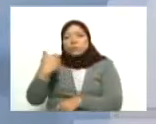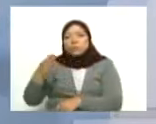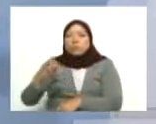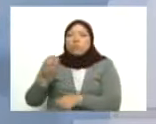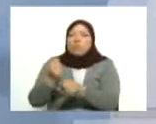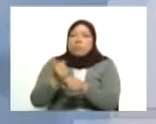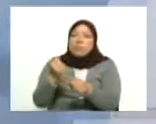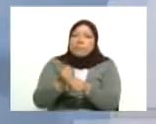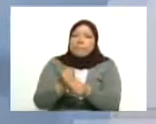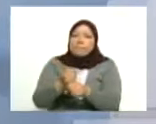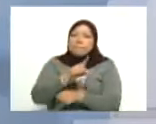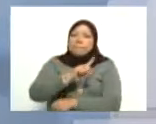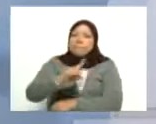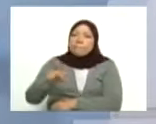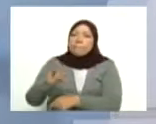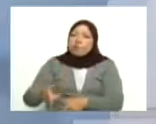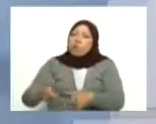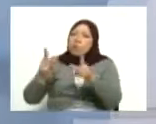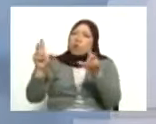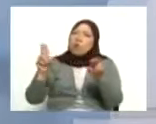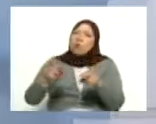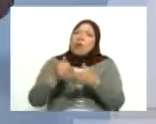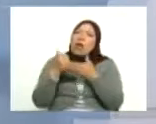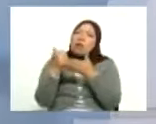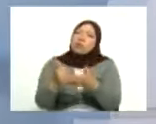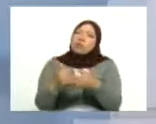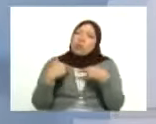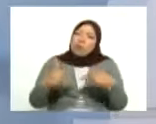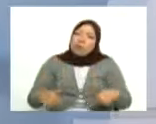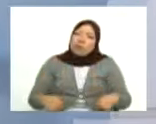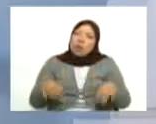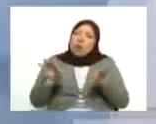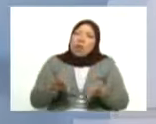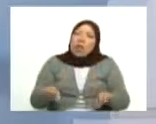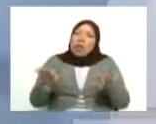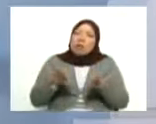posibilidades y además no le permiten ninguna ayuda humanitaria que otras naciones sí contribuyen.